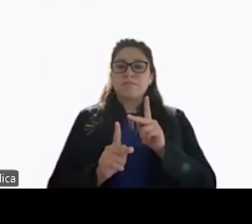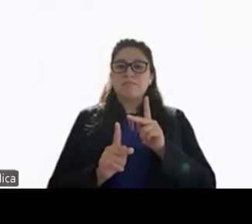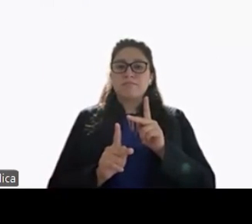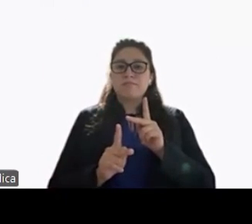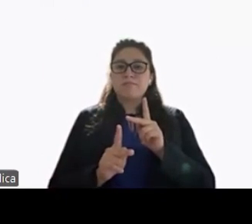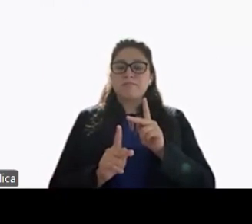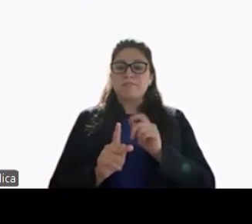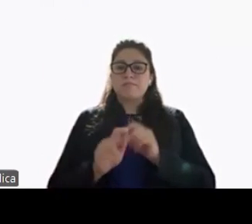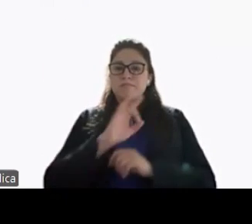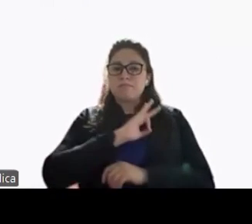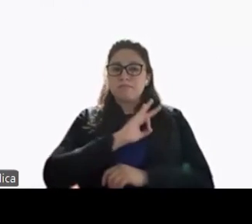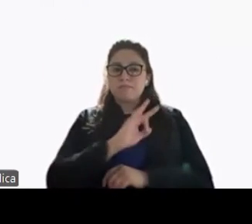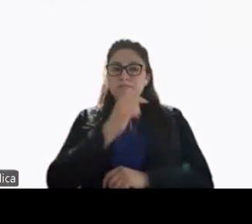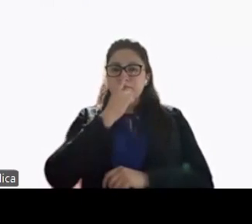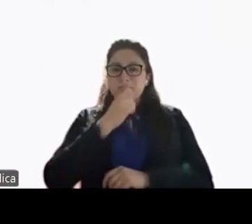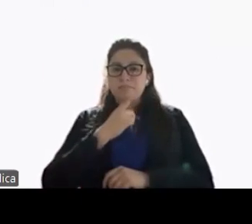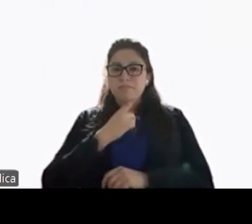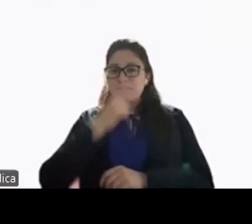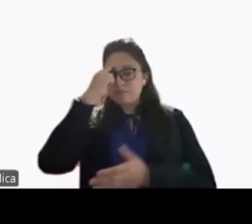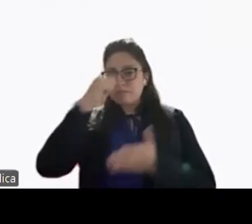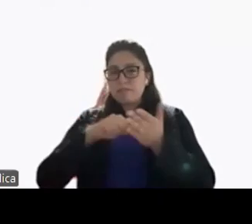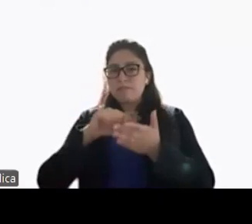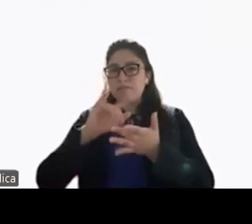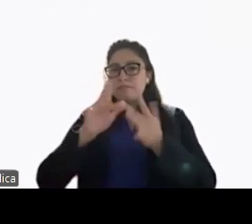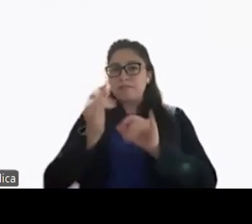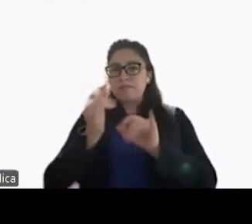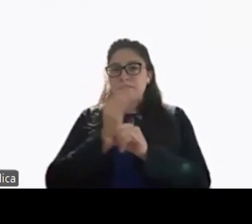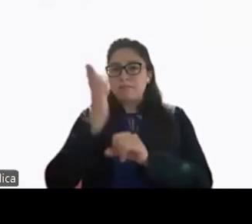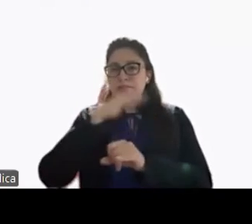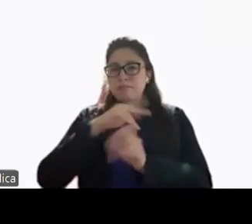Guadalupe Morales salió ahorita.